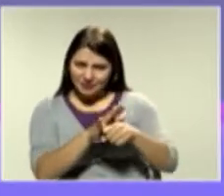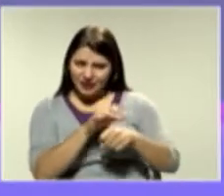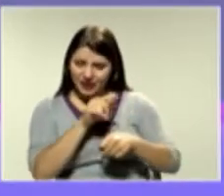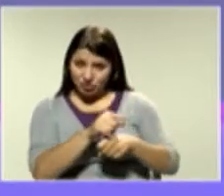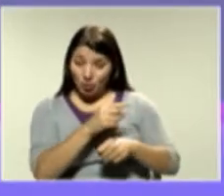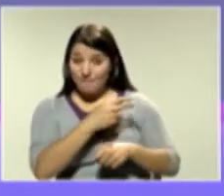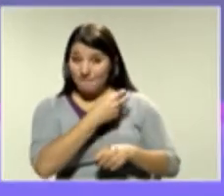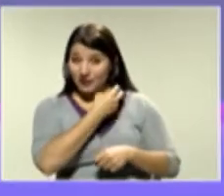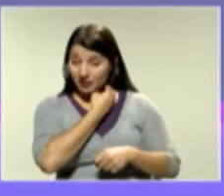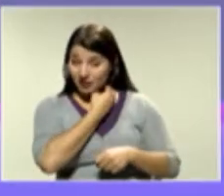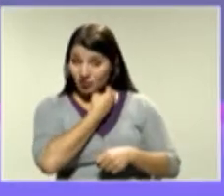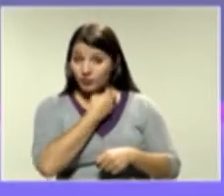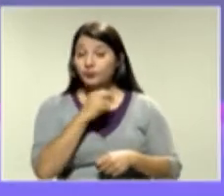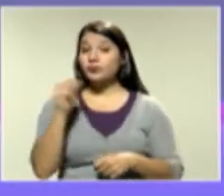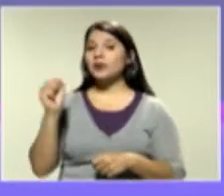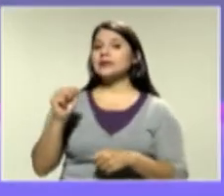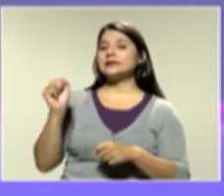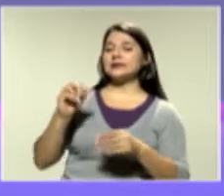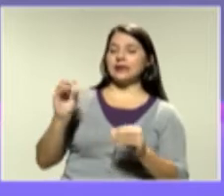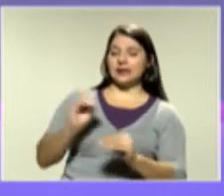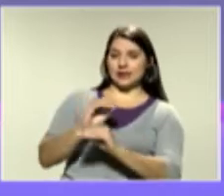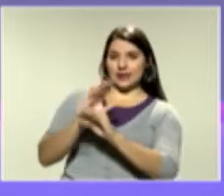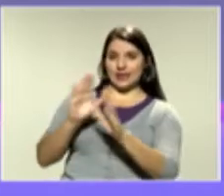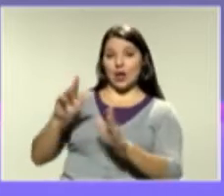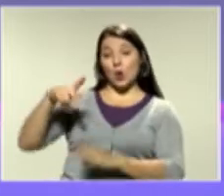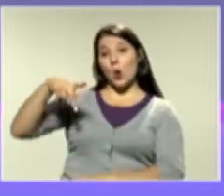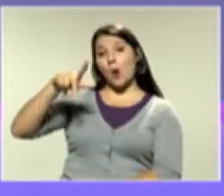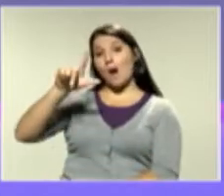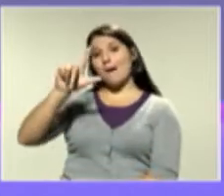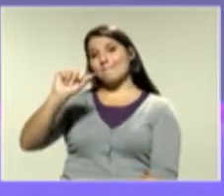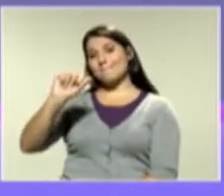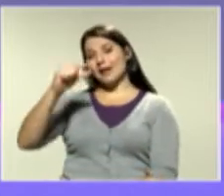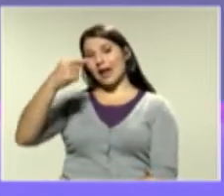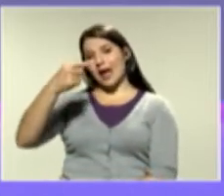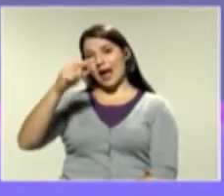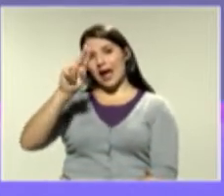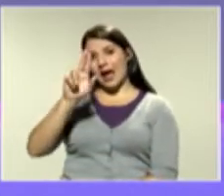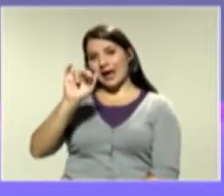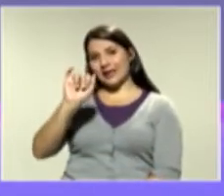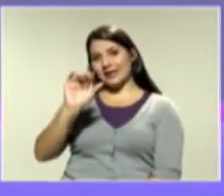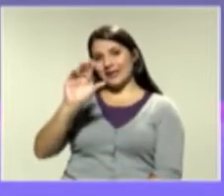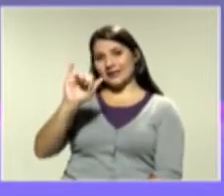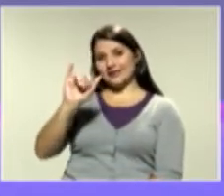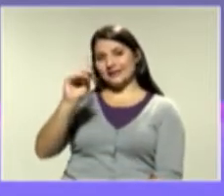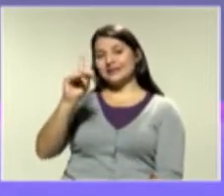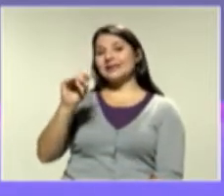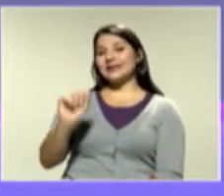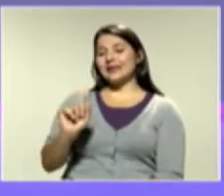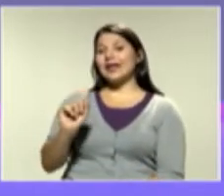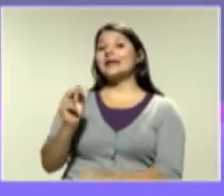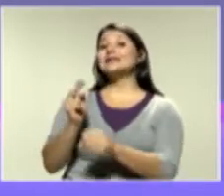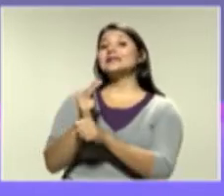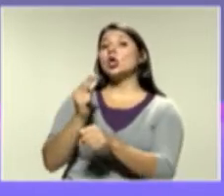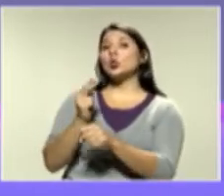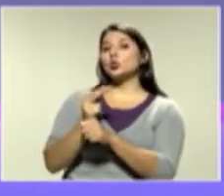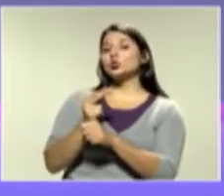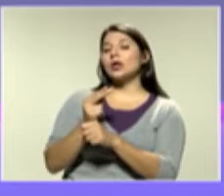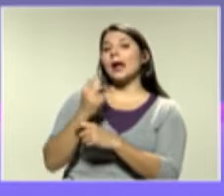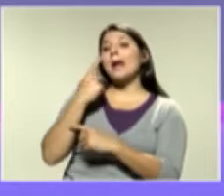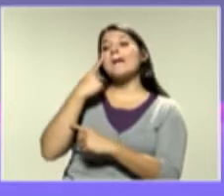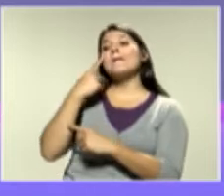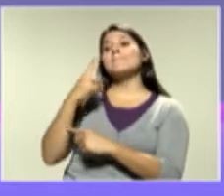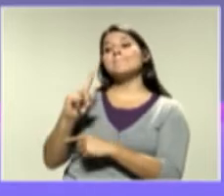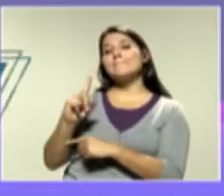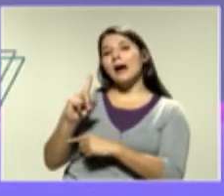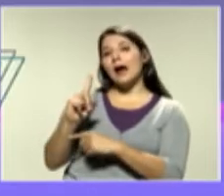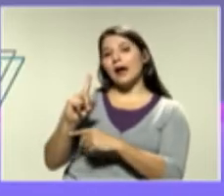claro, los plaguicidas se sintetizan para esa misma función, ¿verdad? Tienen una función biocida,